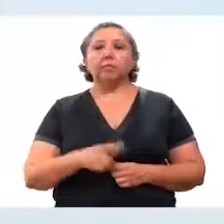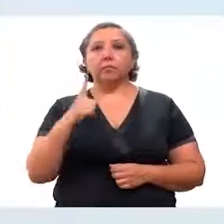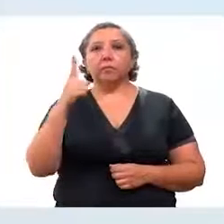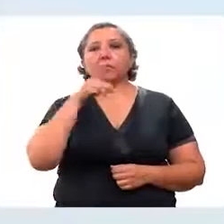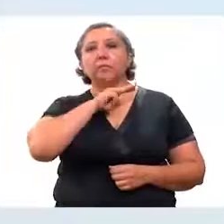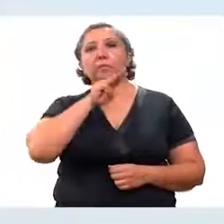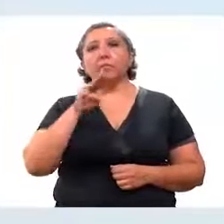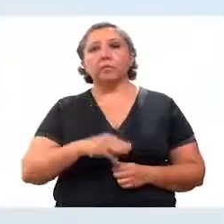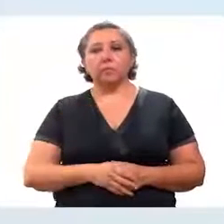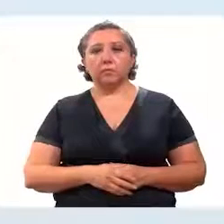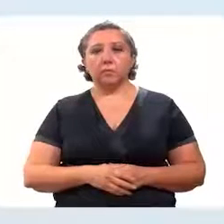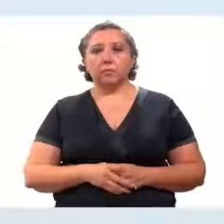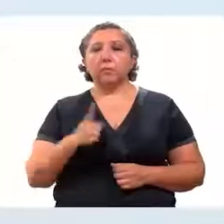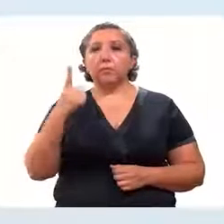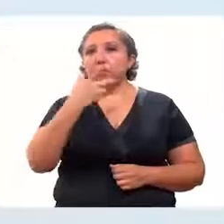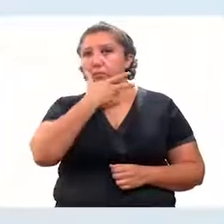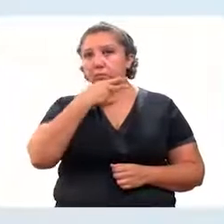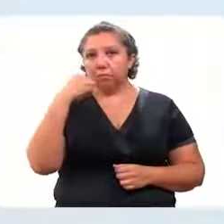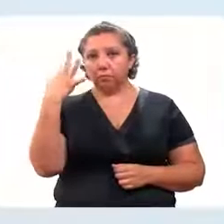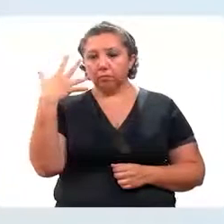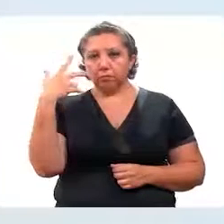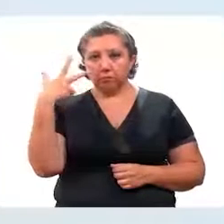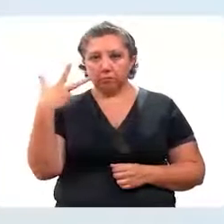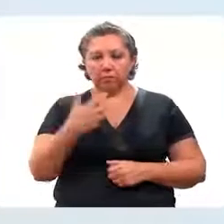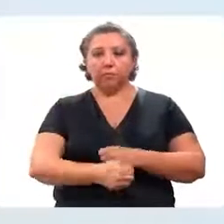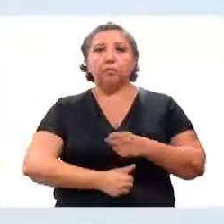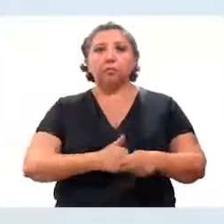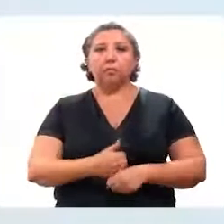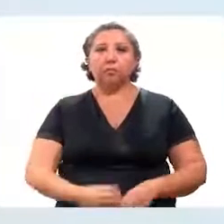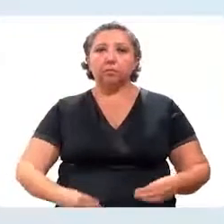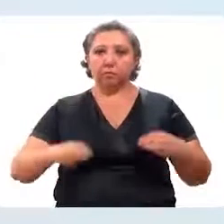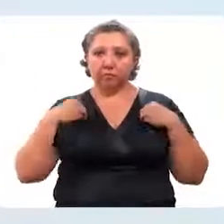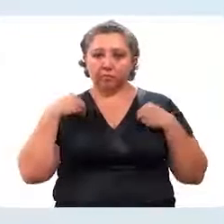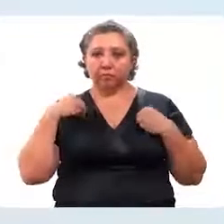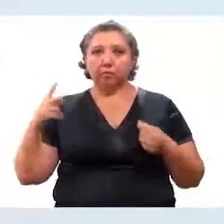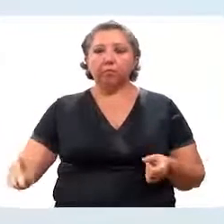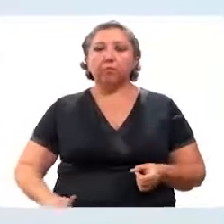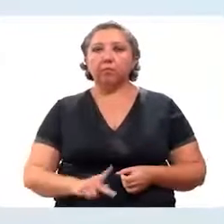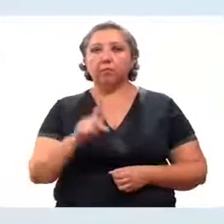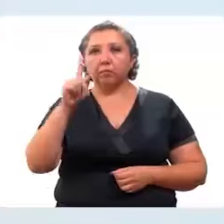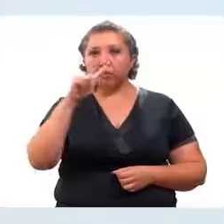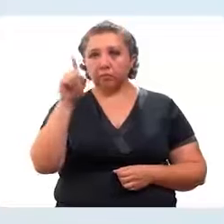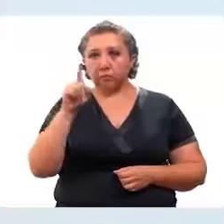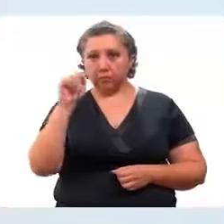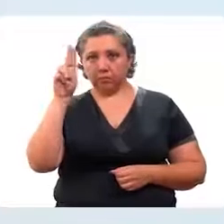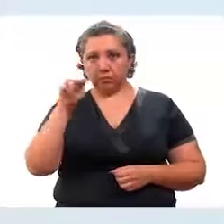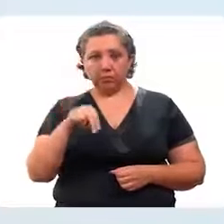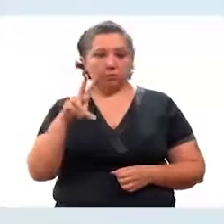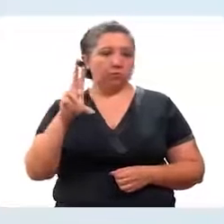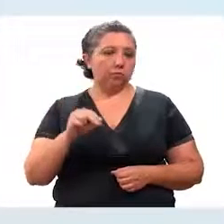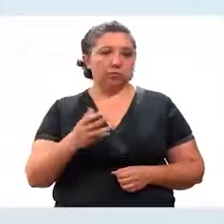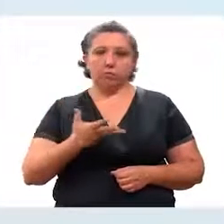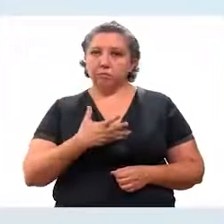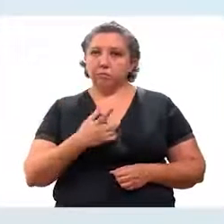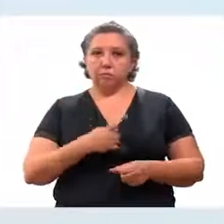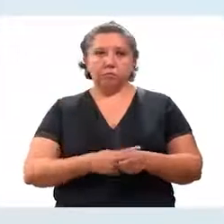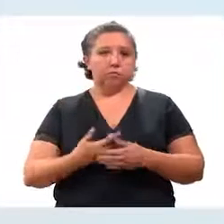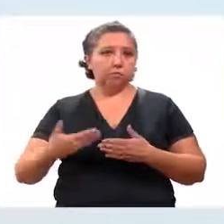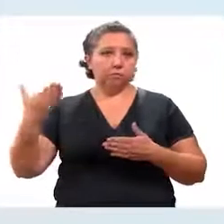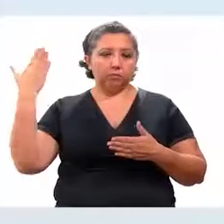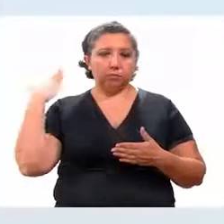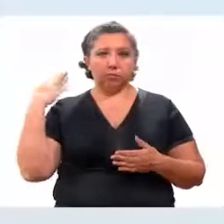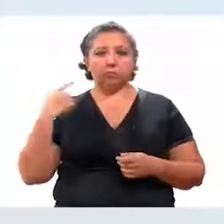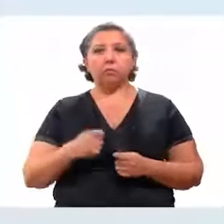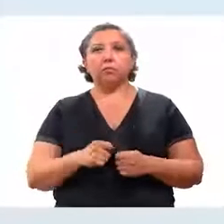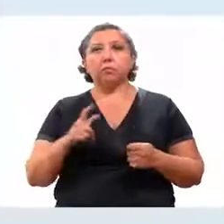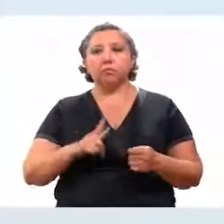un fallecimiento, un hombre de 58 años que residía en el municipio de Tzam. No presentaba comorbilidades.